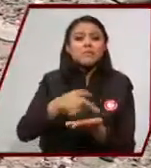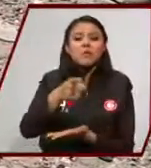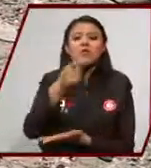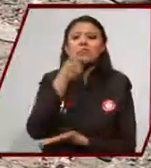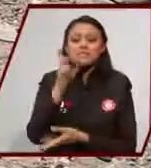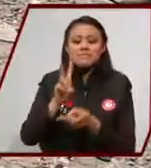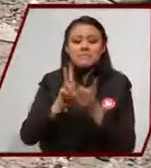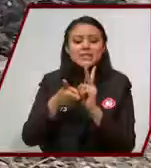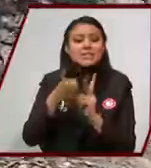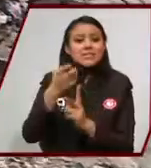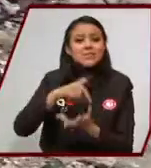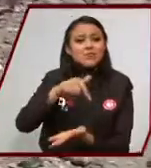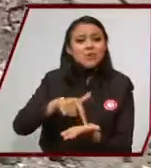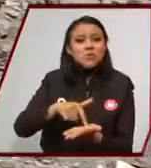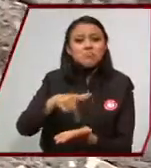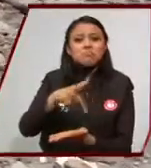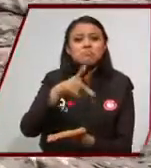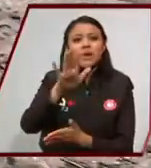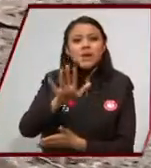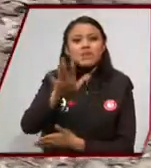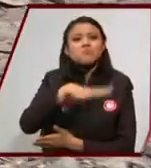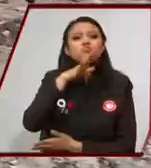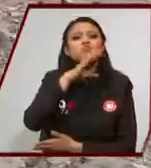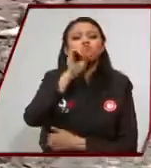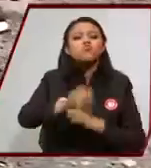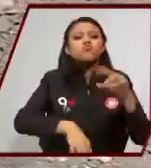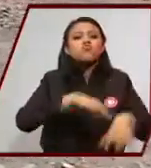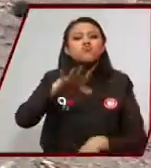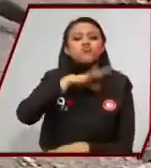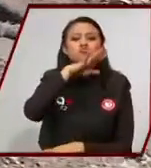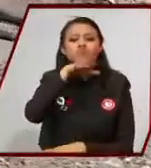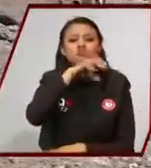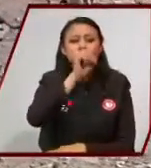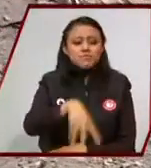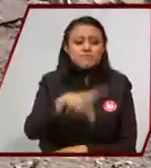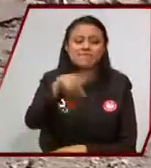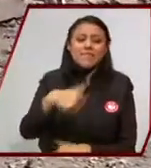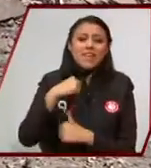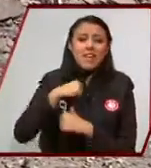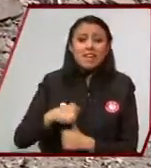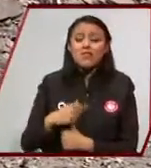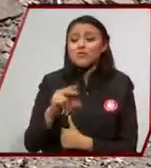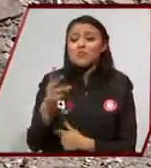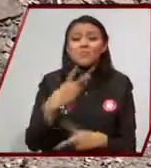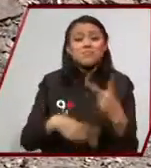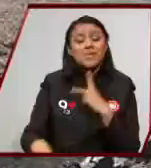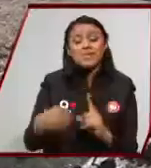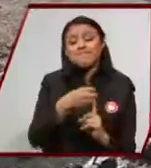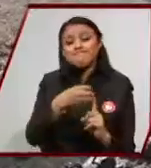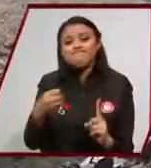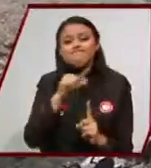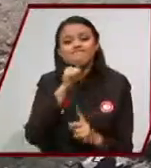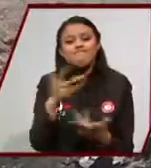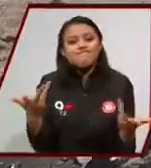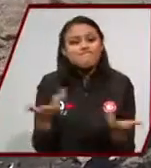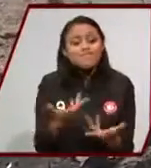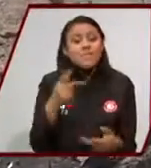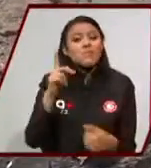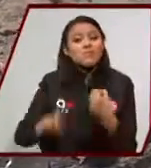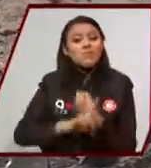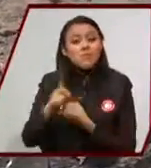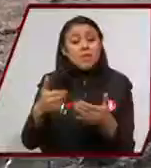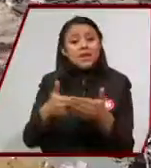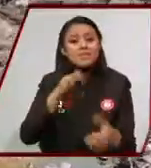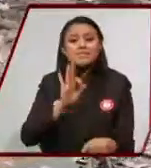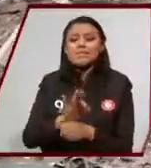los vecinos, este lugar parece ya un basurero municipal. Y las autoridades no corrigen el problema y tampoco lo